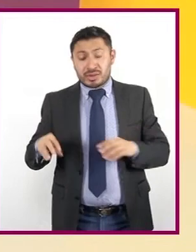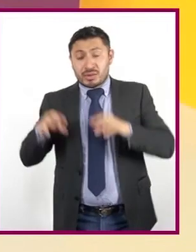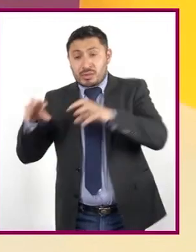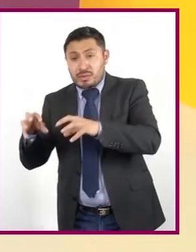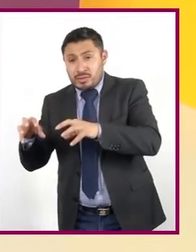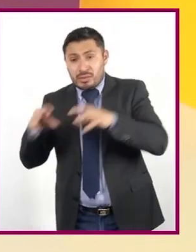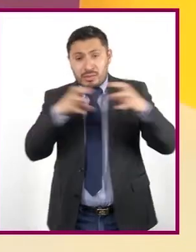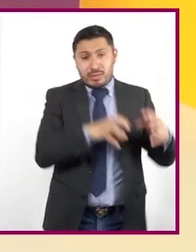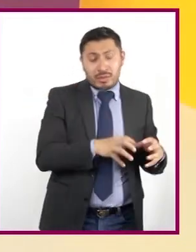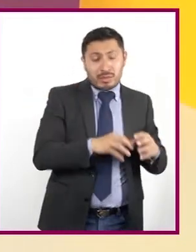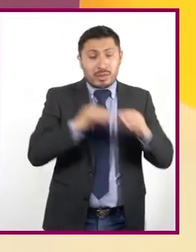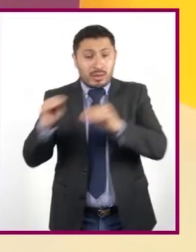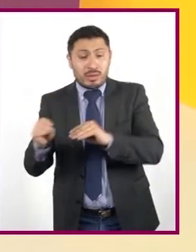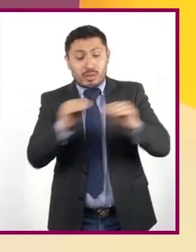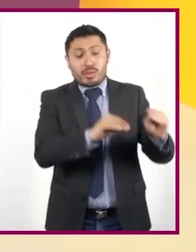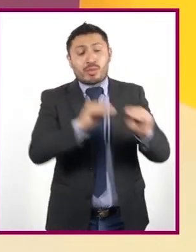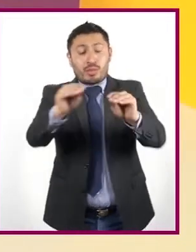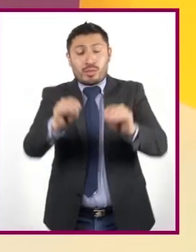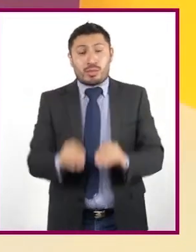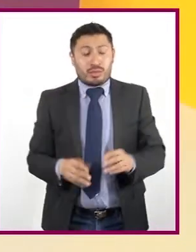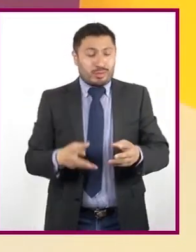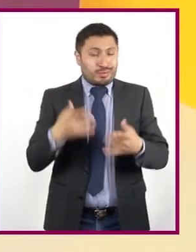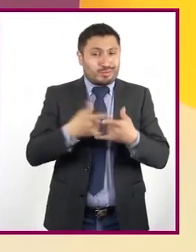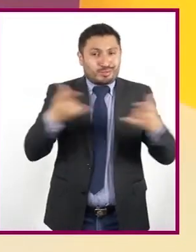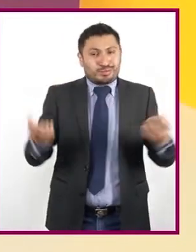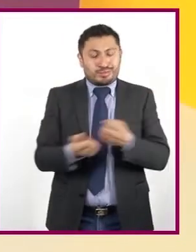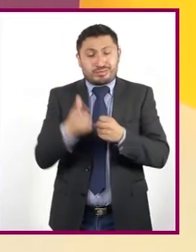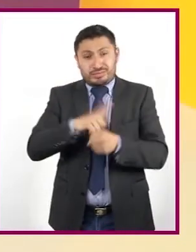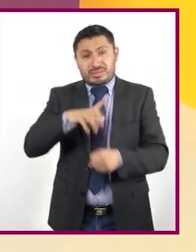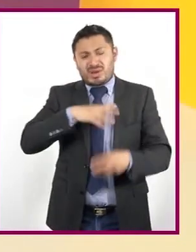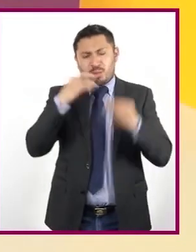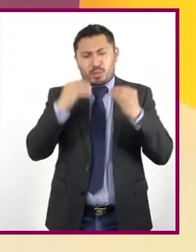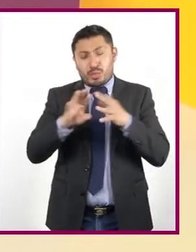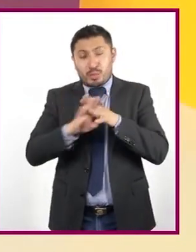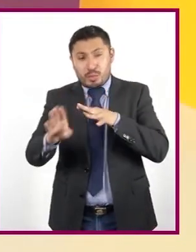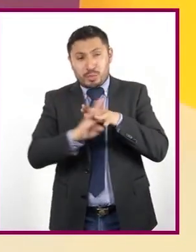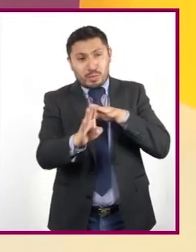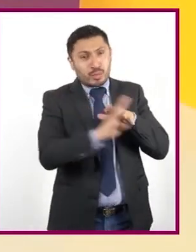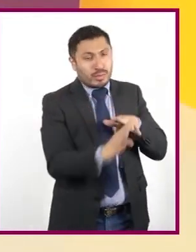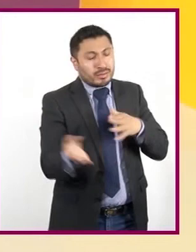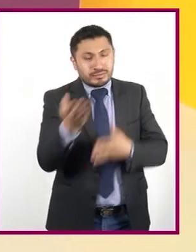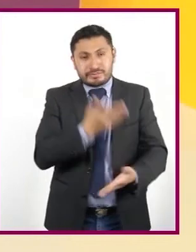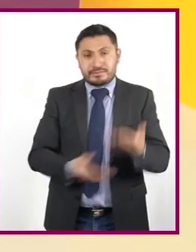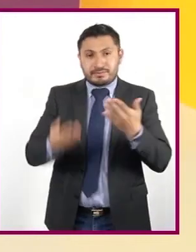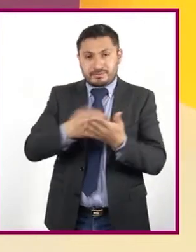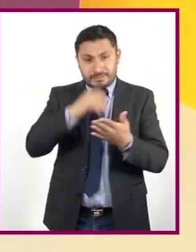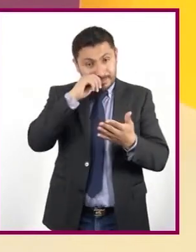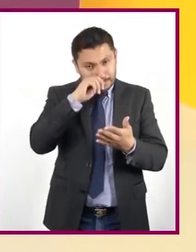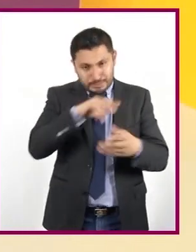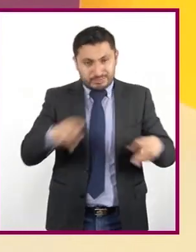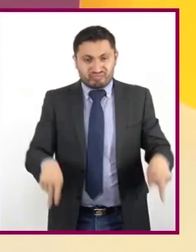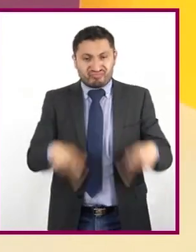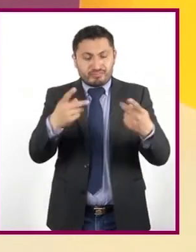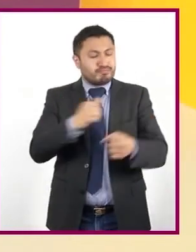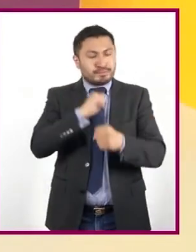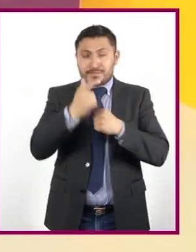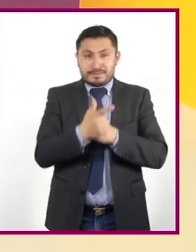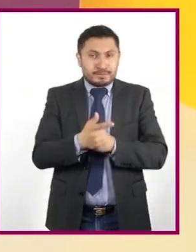asientan. La historia de las sociedades está llena de migraciones, intercambios comerciales o de otro